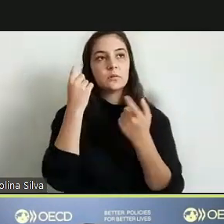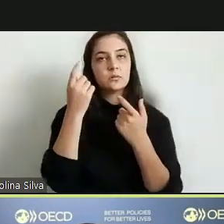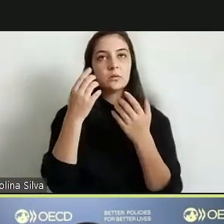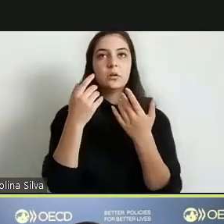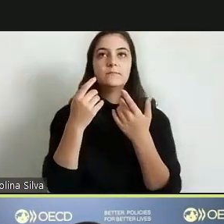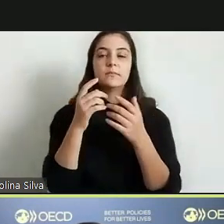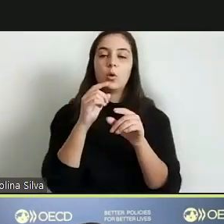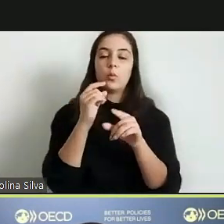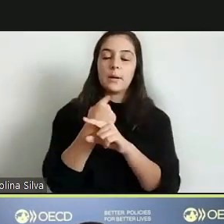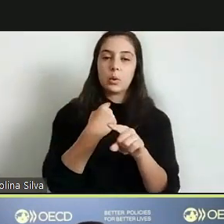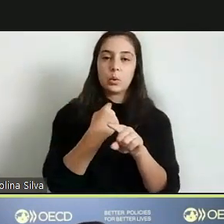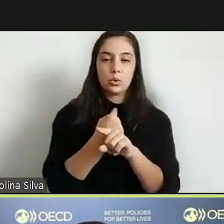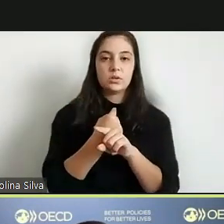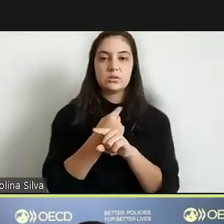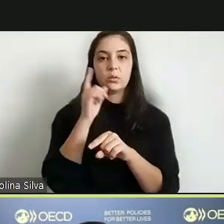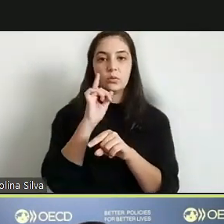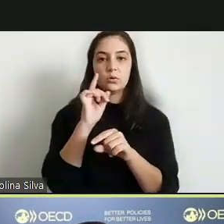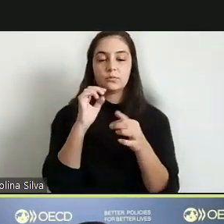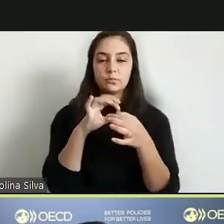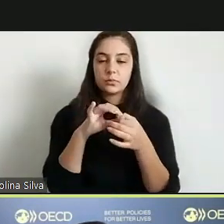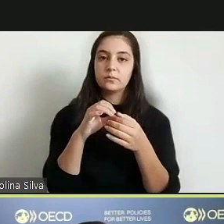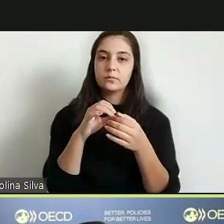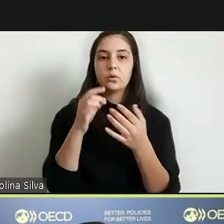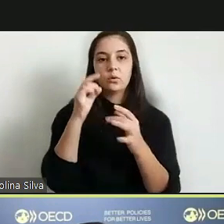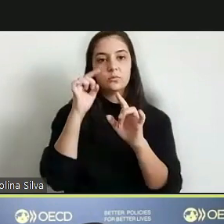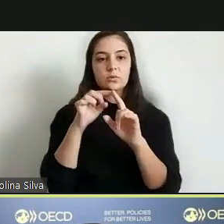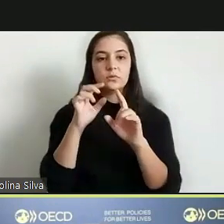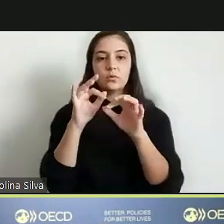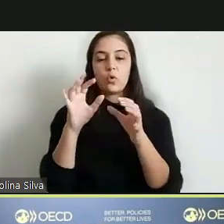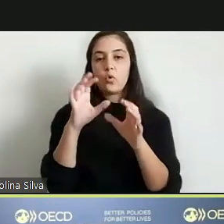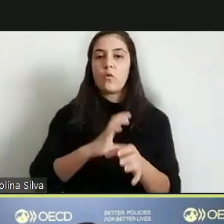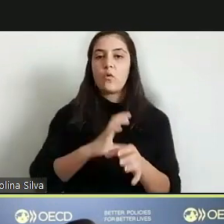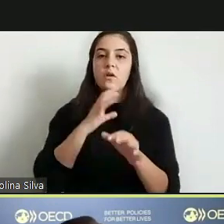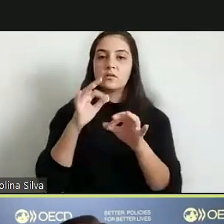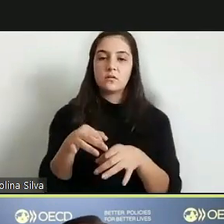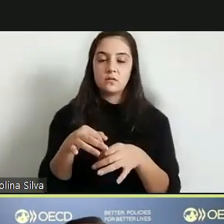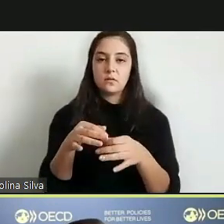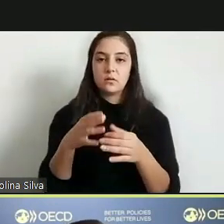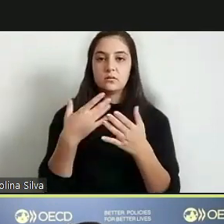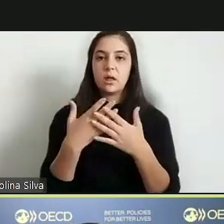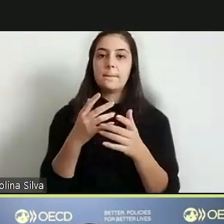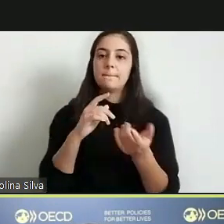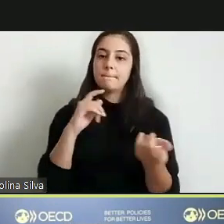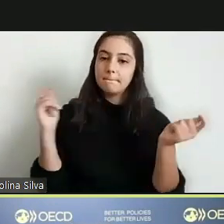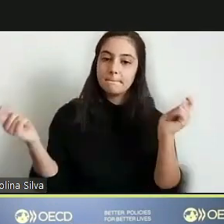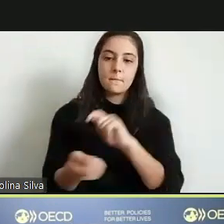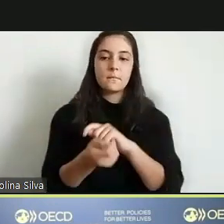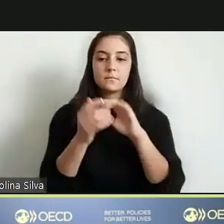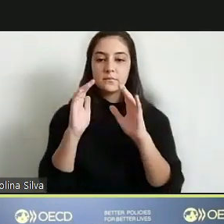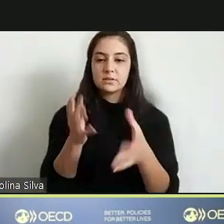es un elemento fundamental a la hora de determinar la confianza. Entonces, hay que seguir invirtiendo, hay que seguir